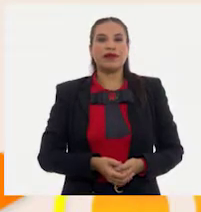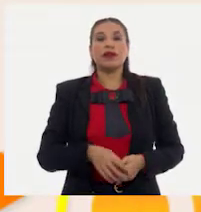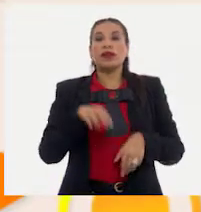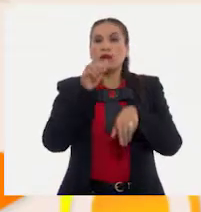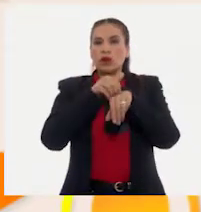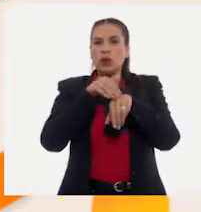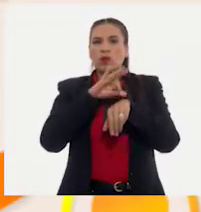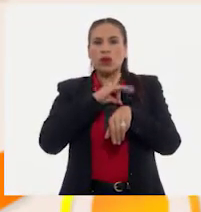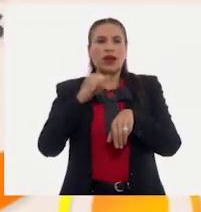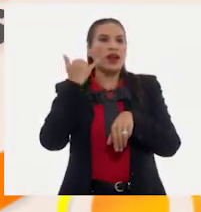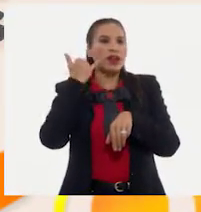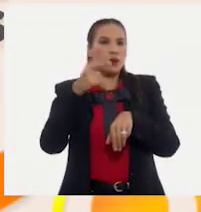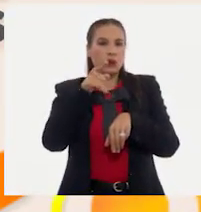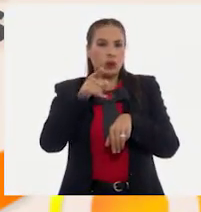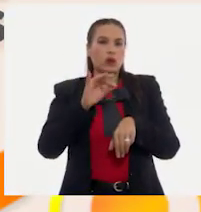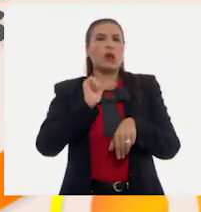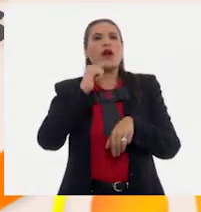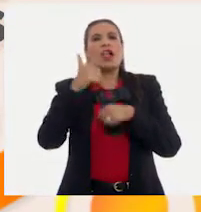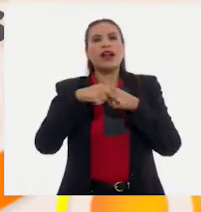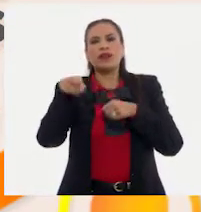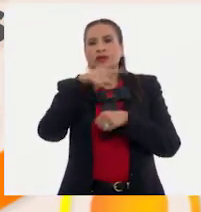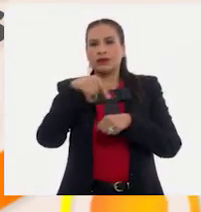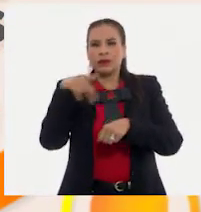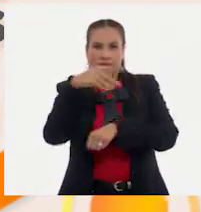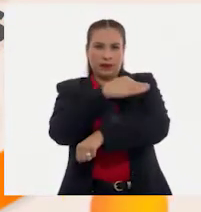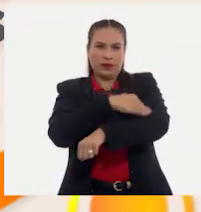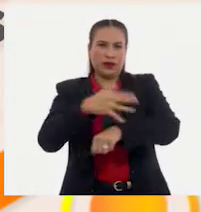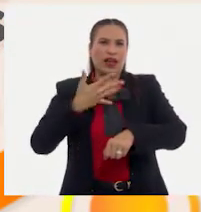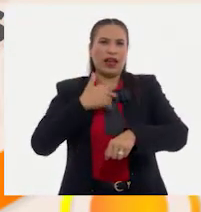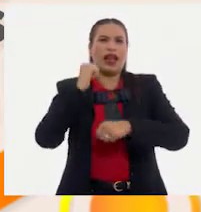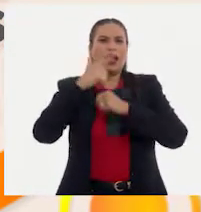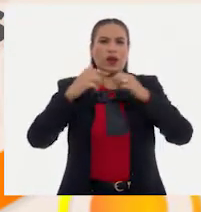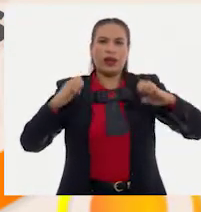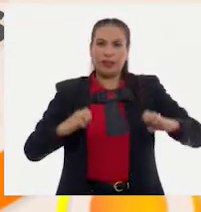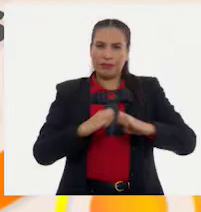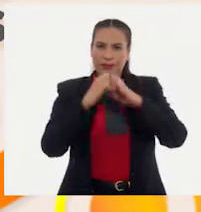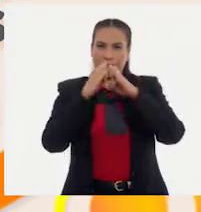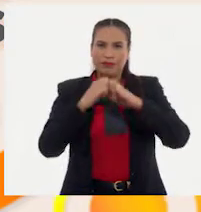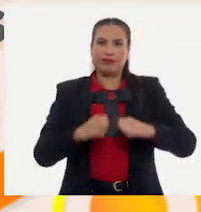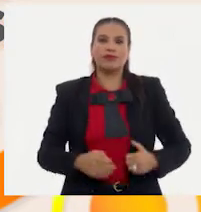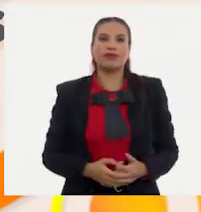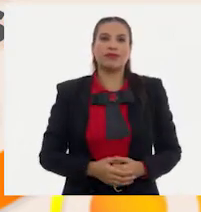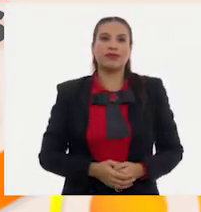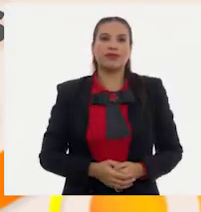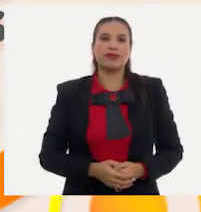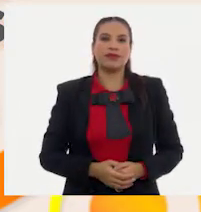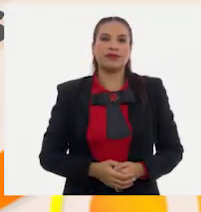número puedes llamar cuando tú o alguien cerca de ti tenga una emergencia.